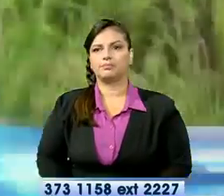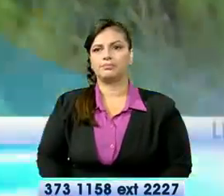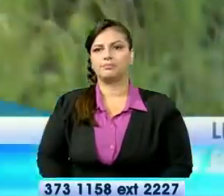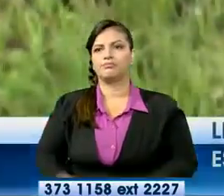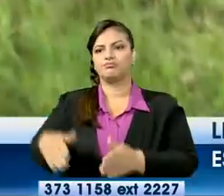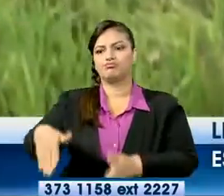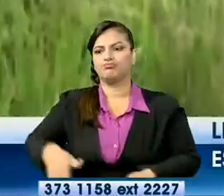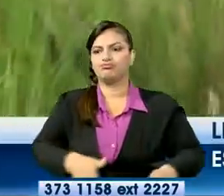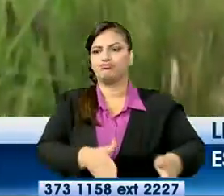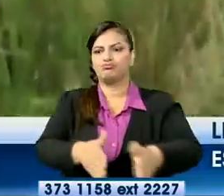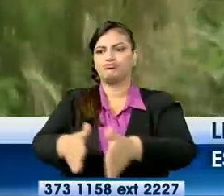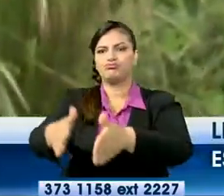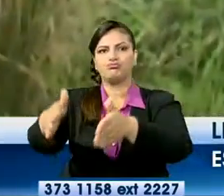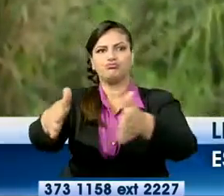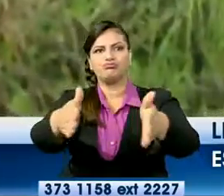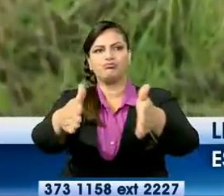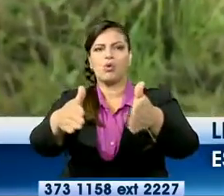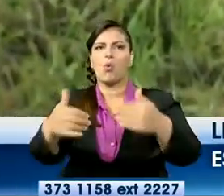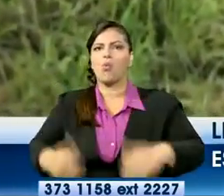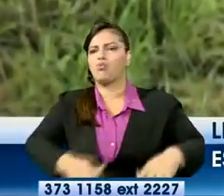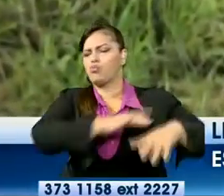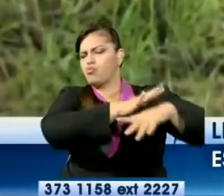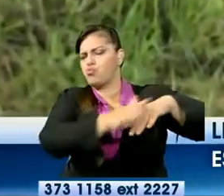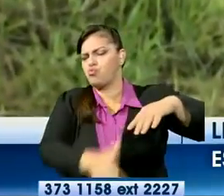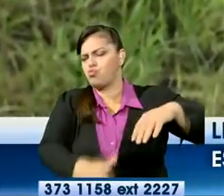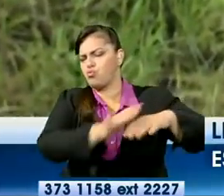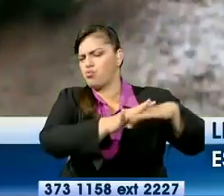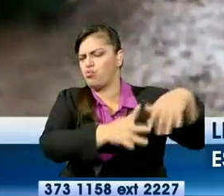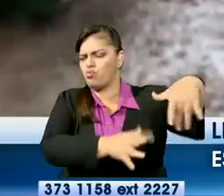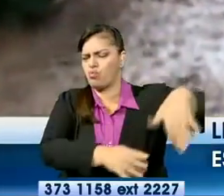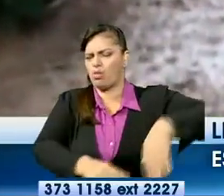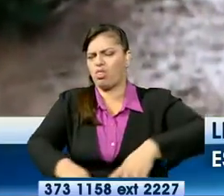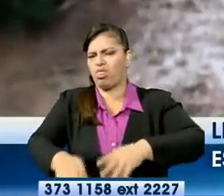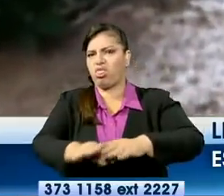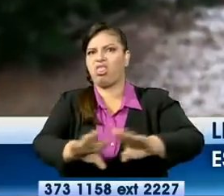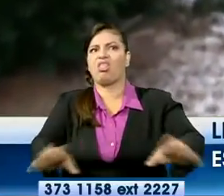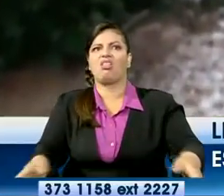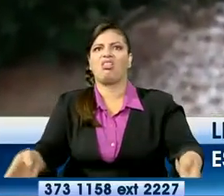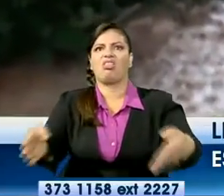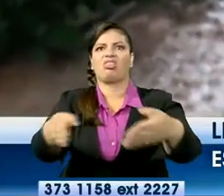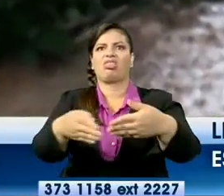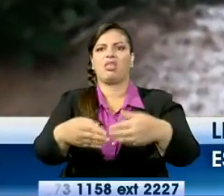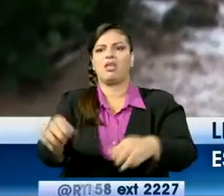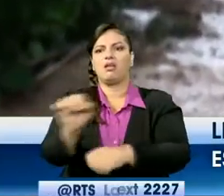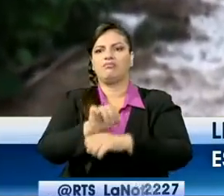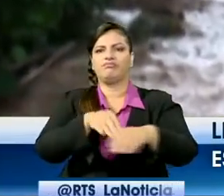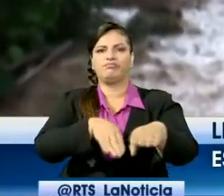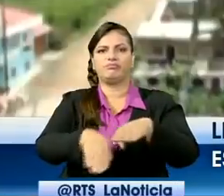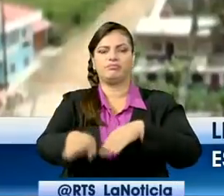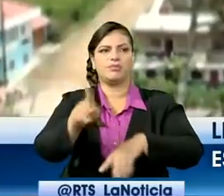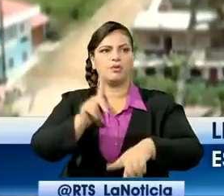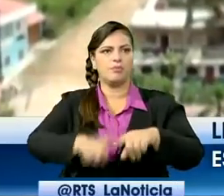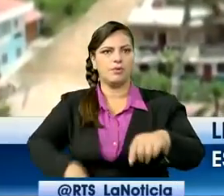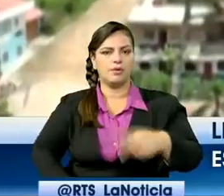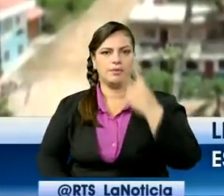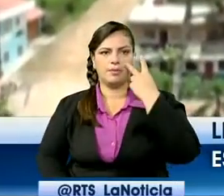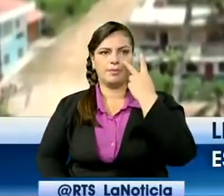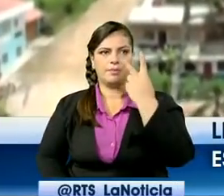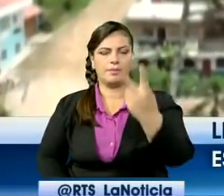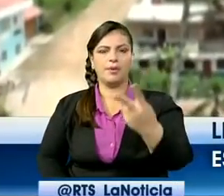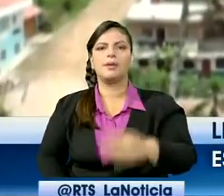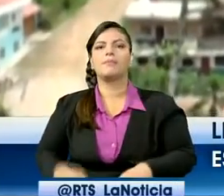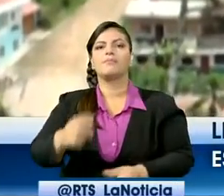Las primeras lluvias caídas en la parte alta de la provincia de El Oro causan estragos en la parroquia Capiro del cantón